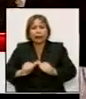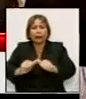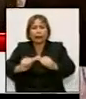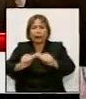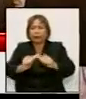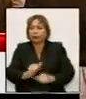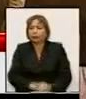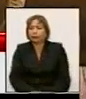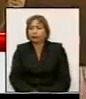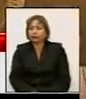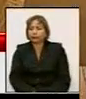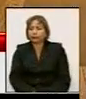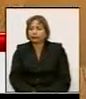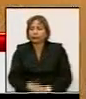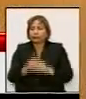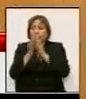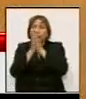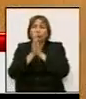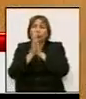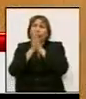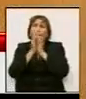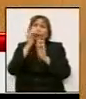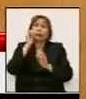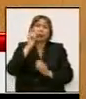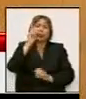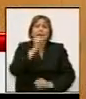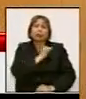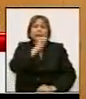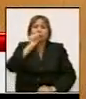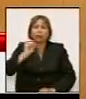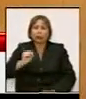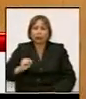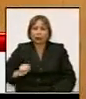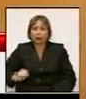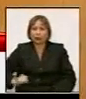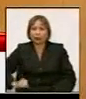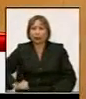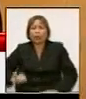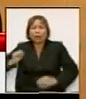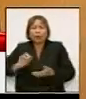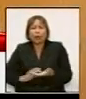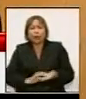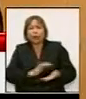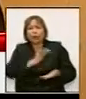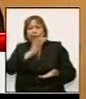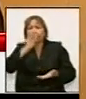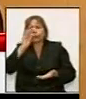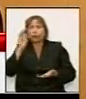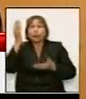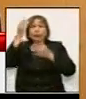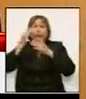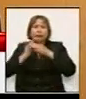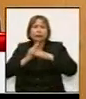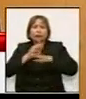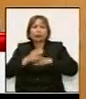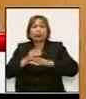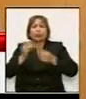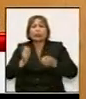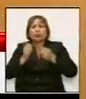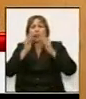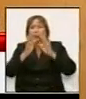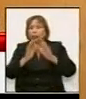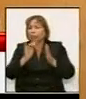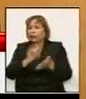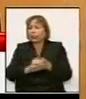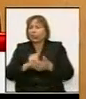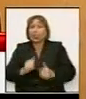eterno. Te rogamos, Señor, por la gloriosa intercesión y méritos